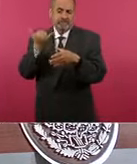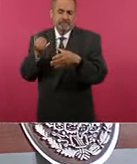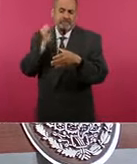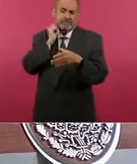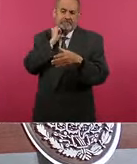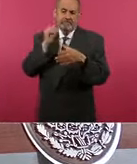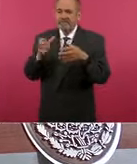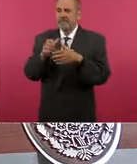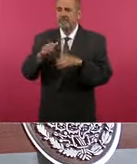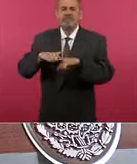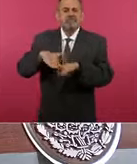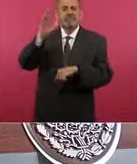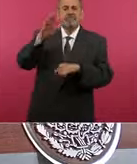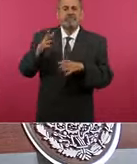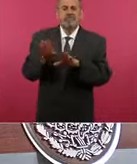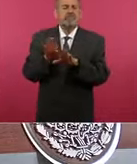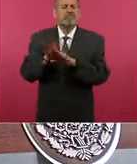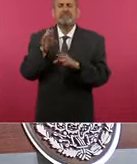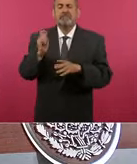¿Qué es mayoría calificada?